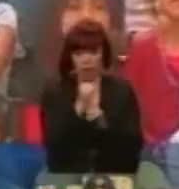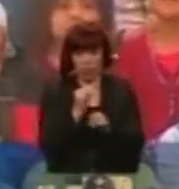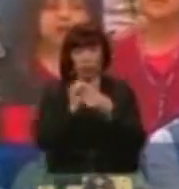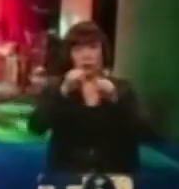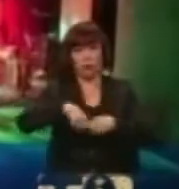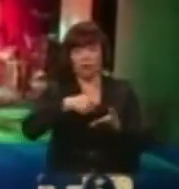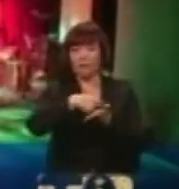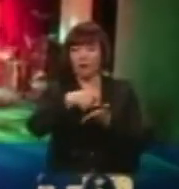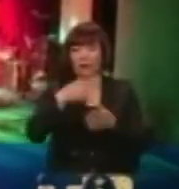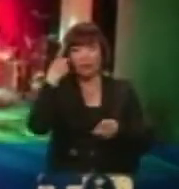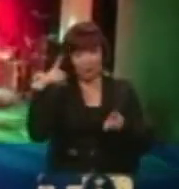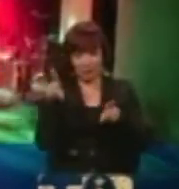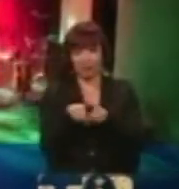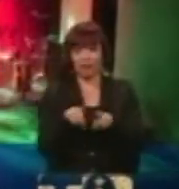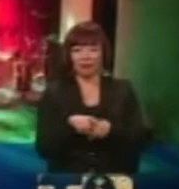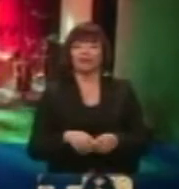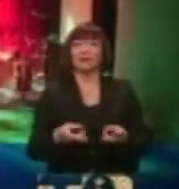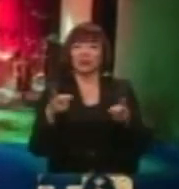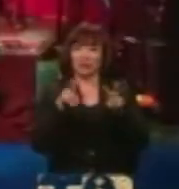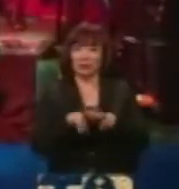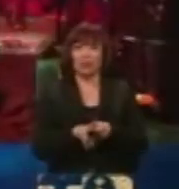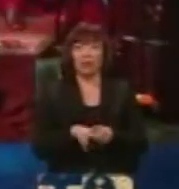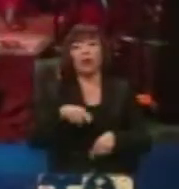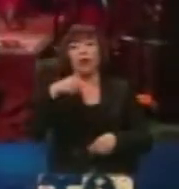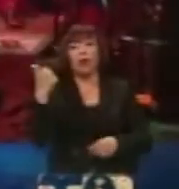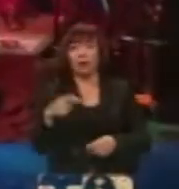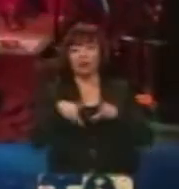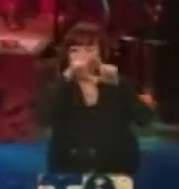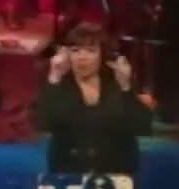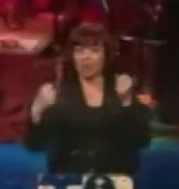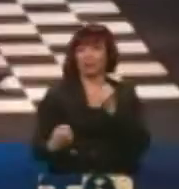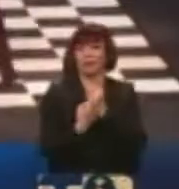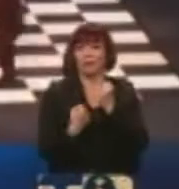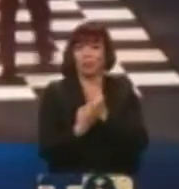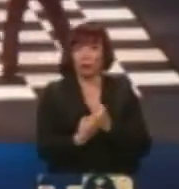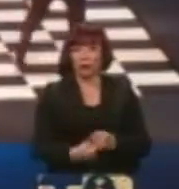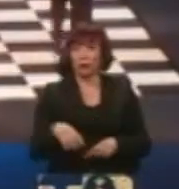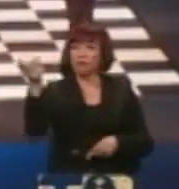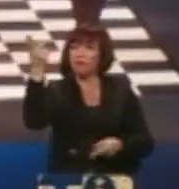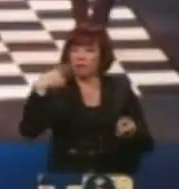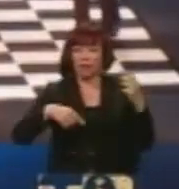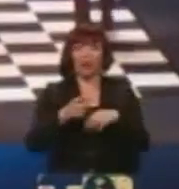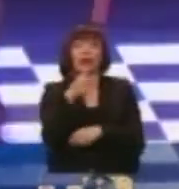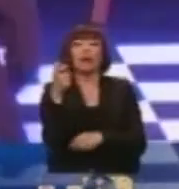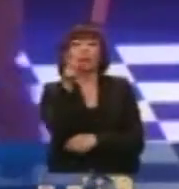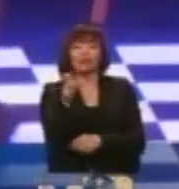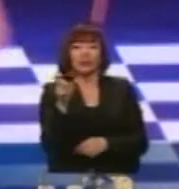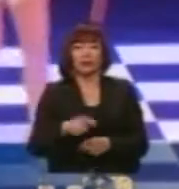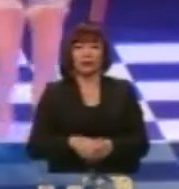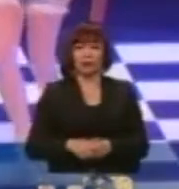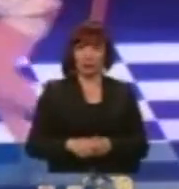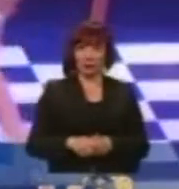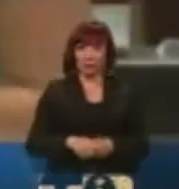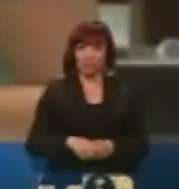firmar convenios y establecer alianzas público-privadas para facilitar el arribo de artistas con el fin de dinamizar la economía local